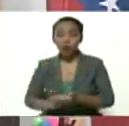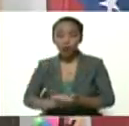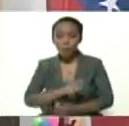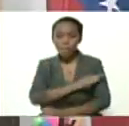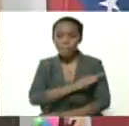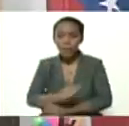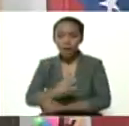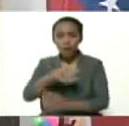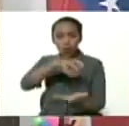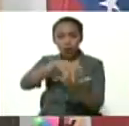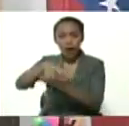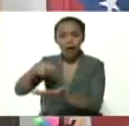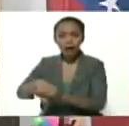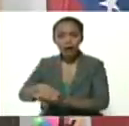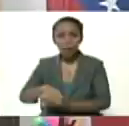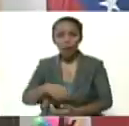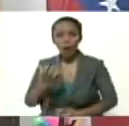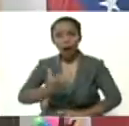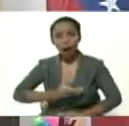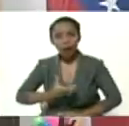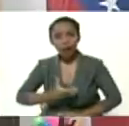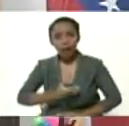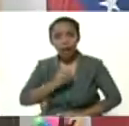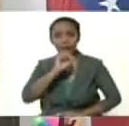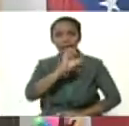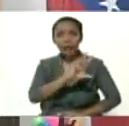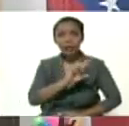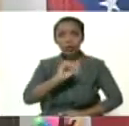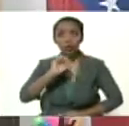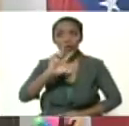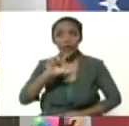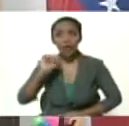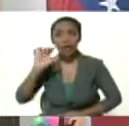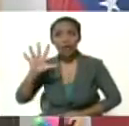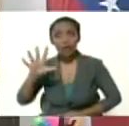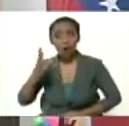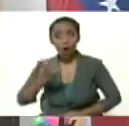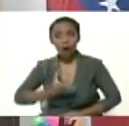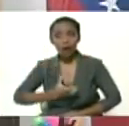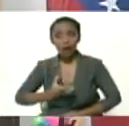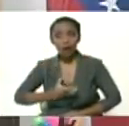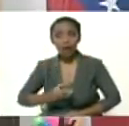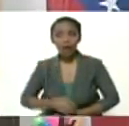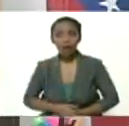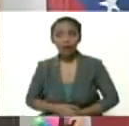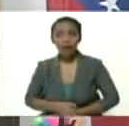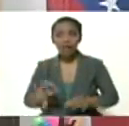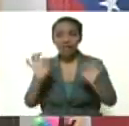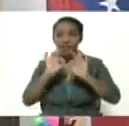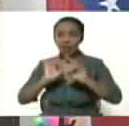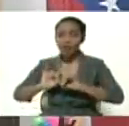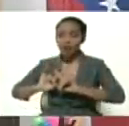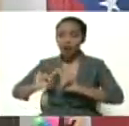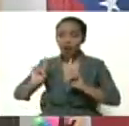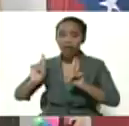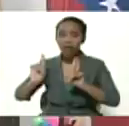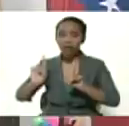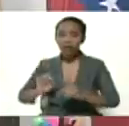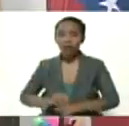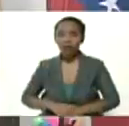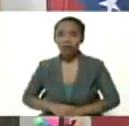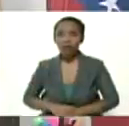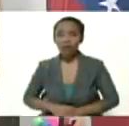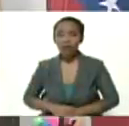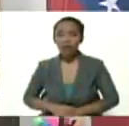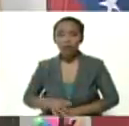los puestos de mando por alcaldía, las 335 alcaldías, sin distingo de ningún